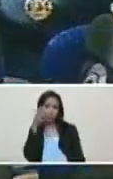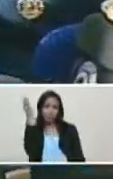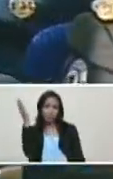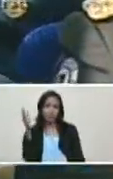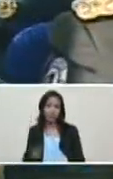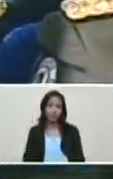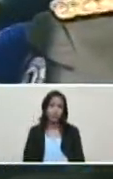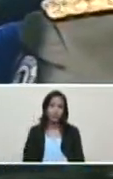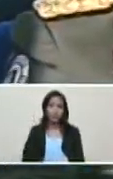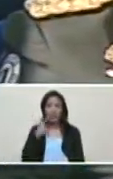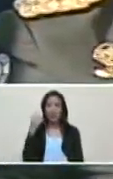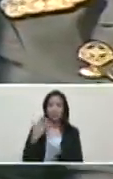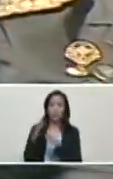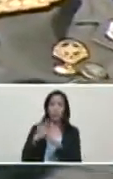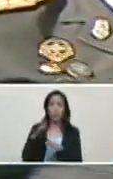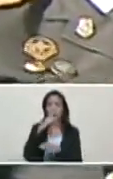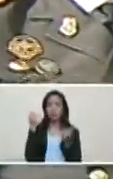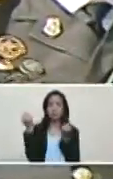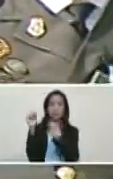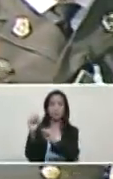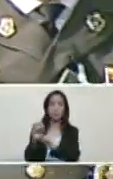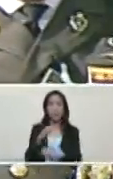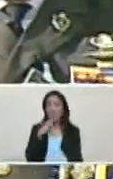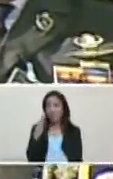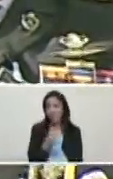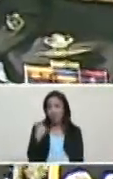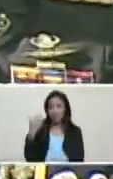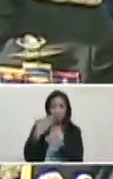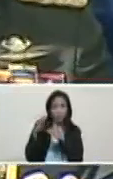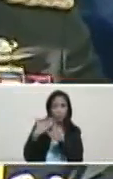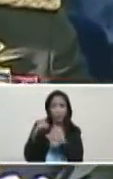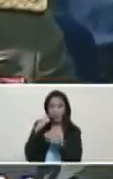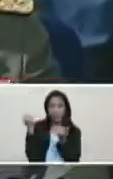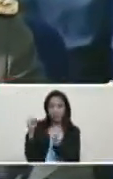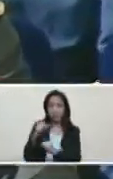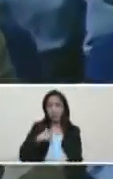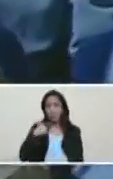Es lo de menos. De verdad no me importa para nada, se los digo.